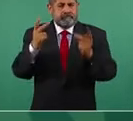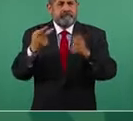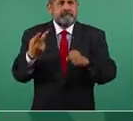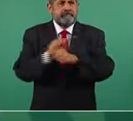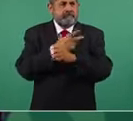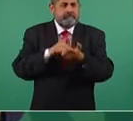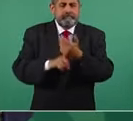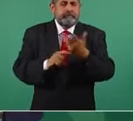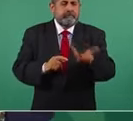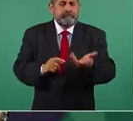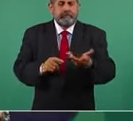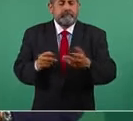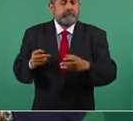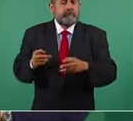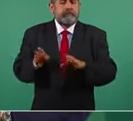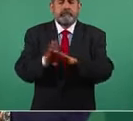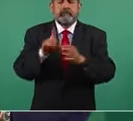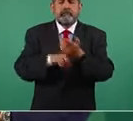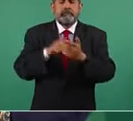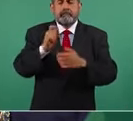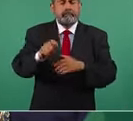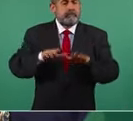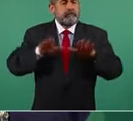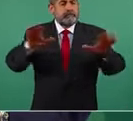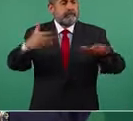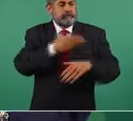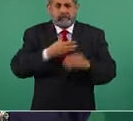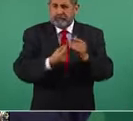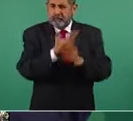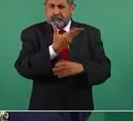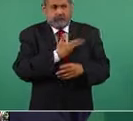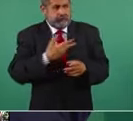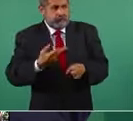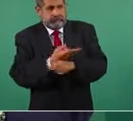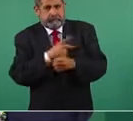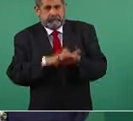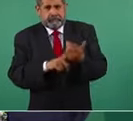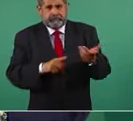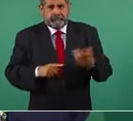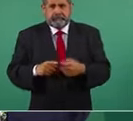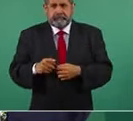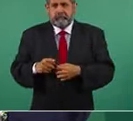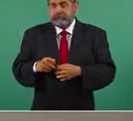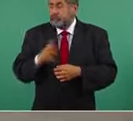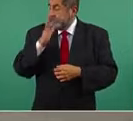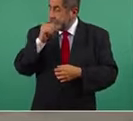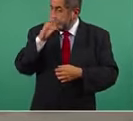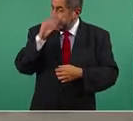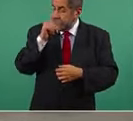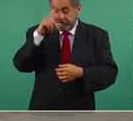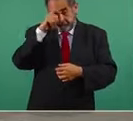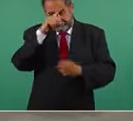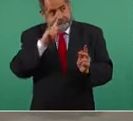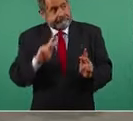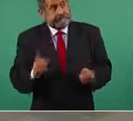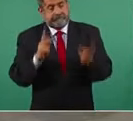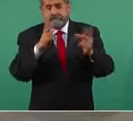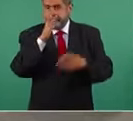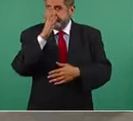pasado con la venta del avión presidencial, que nos ha costado mucho